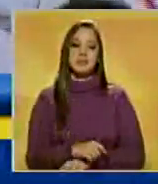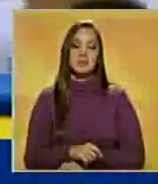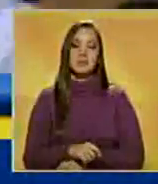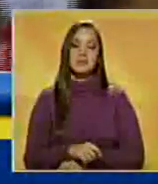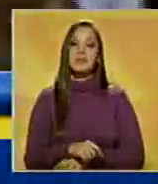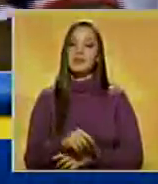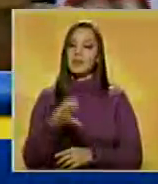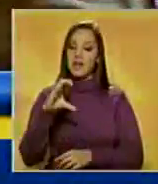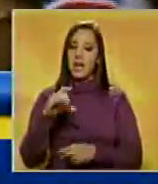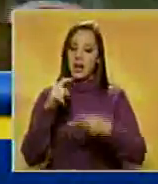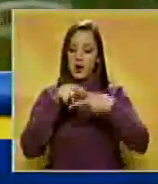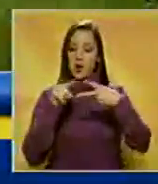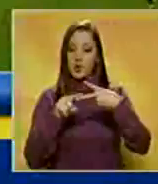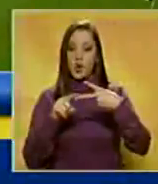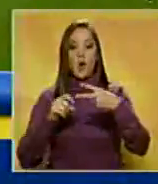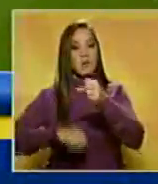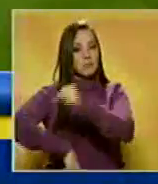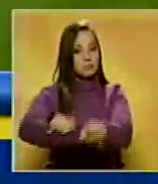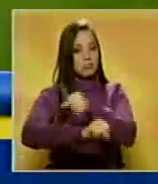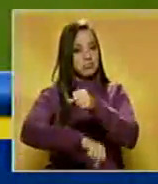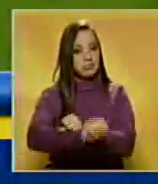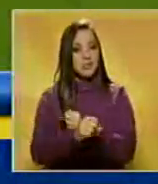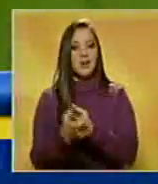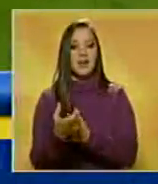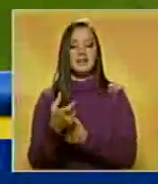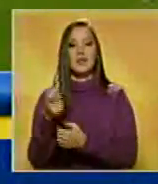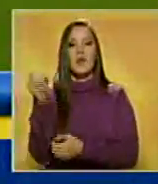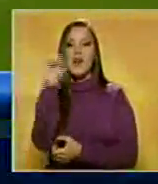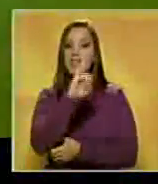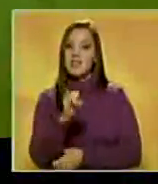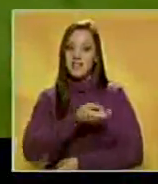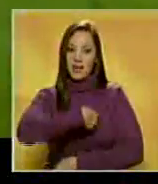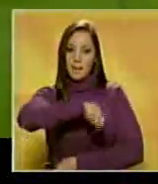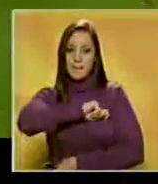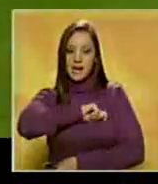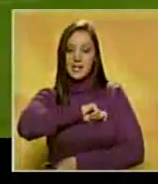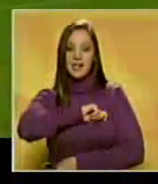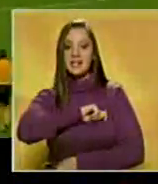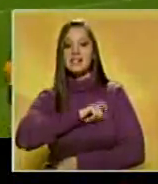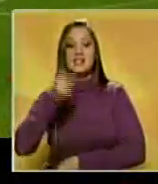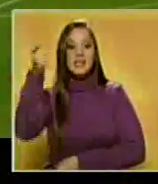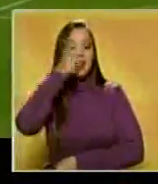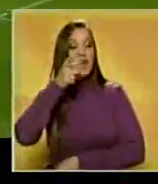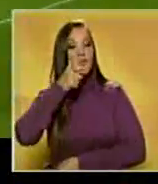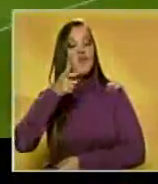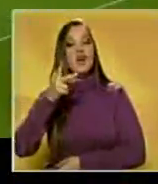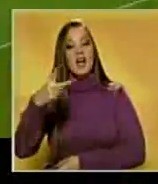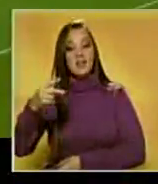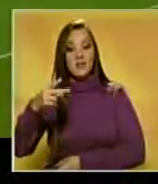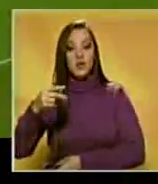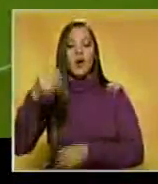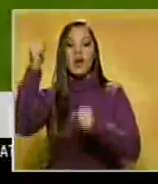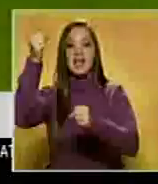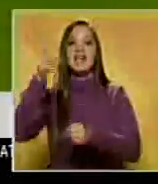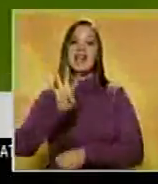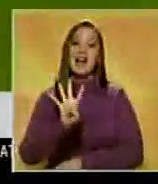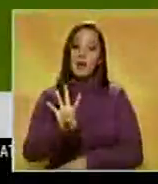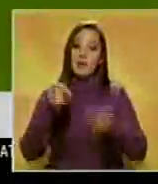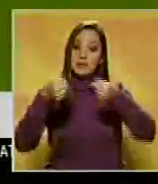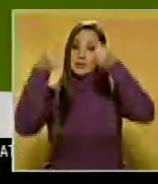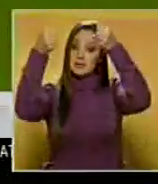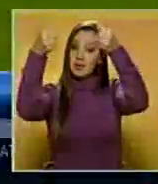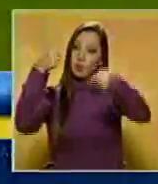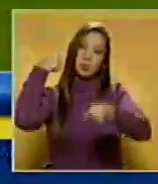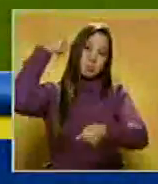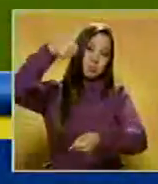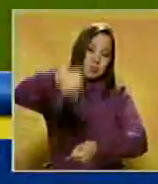Carlos Bacca y Daniel Carrizo marcaron por el actual monarca del torneo, que busca el bicampeonato y la cuarta copa de su historia. El